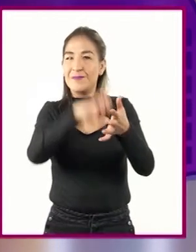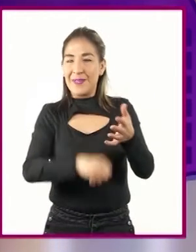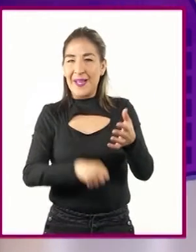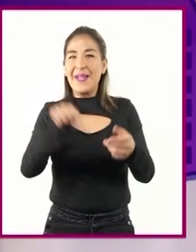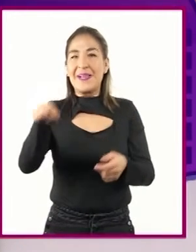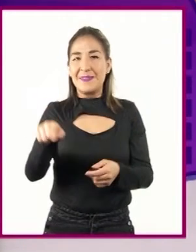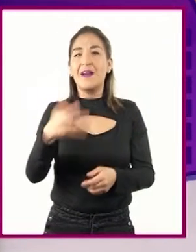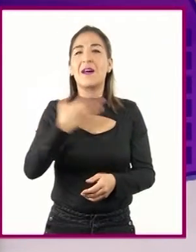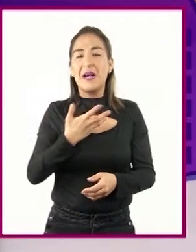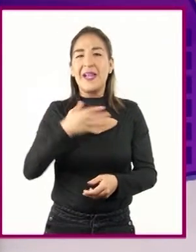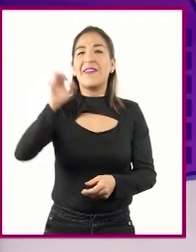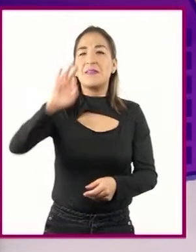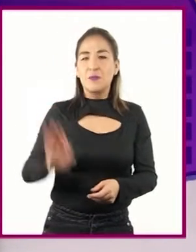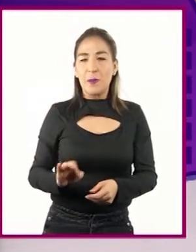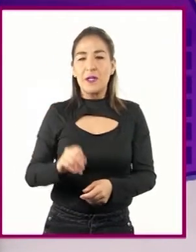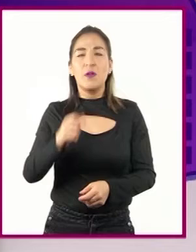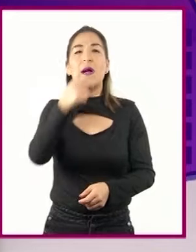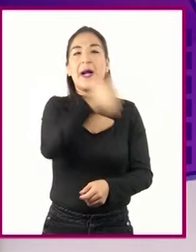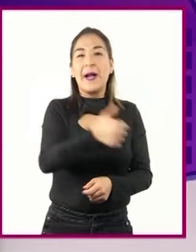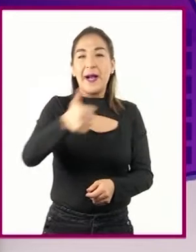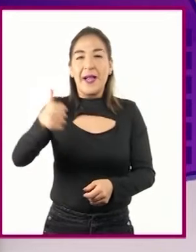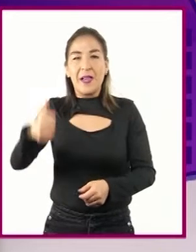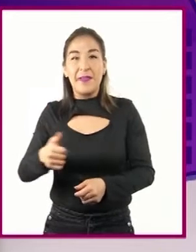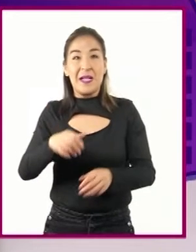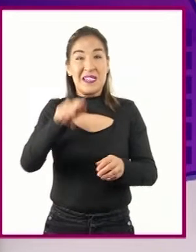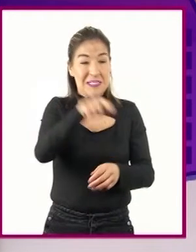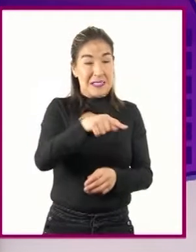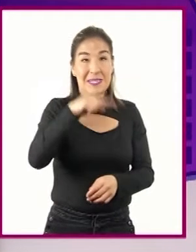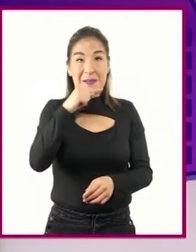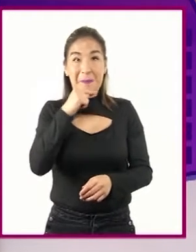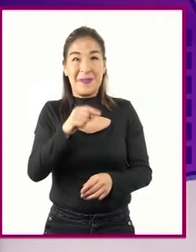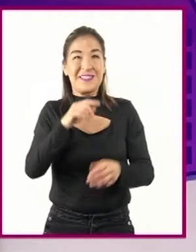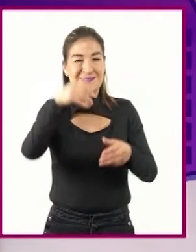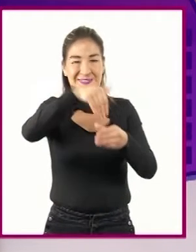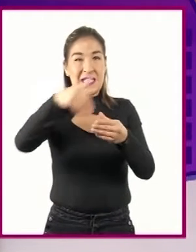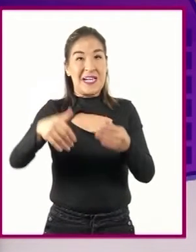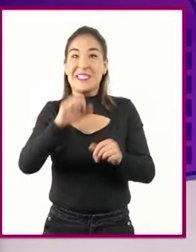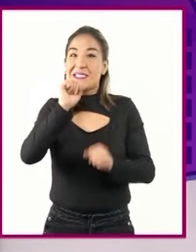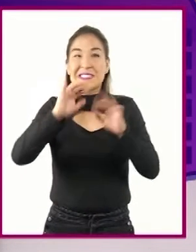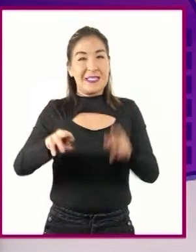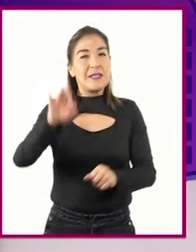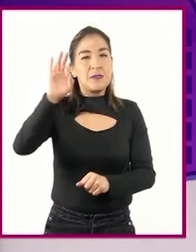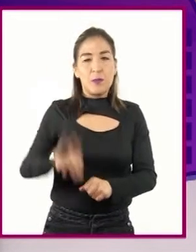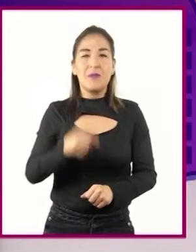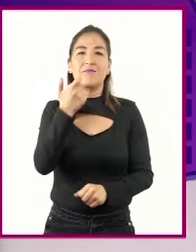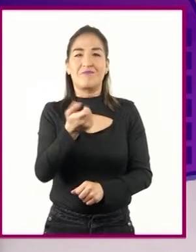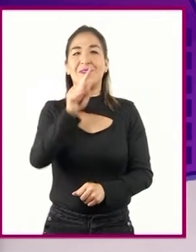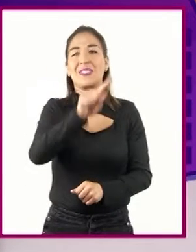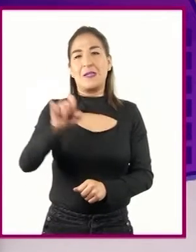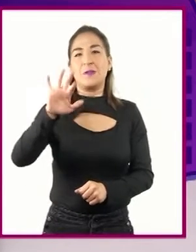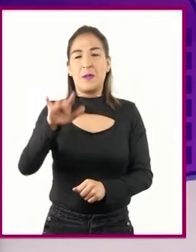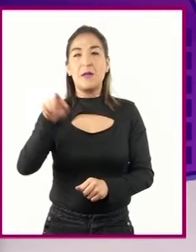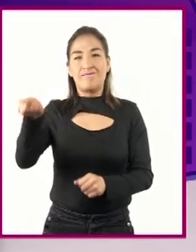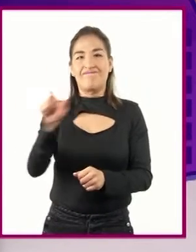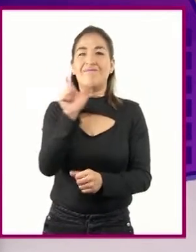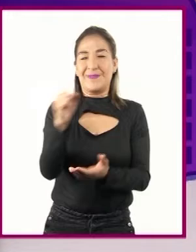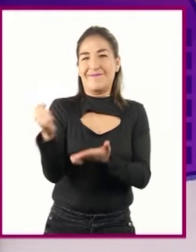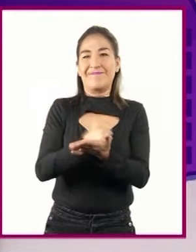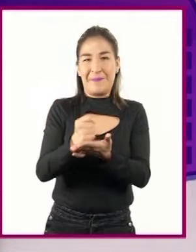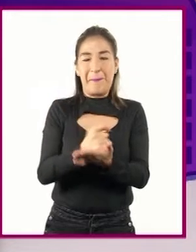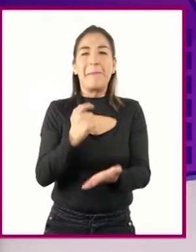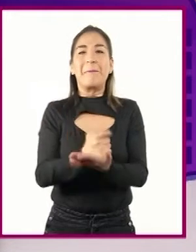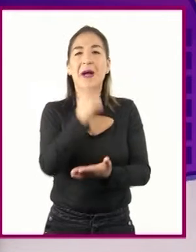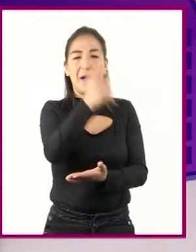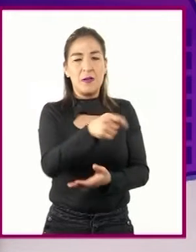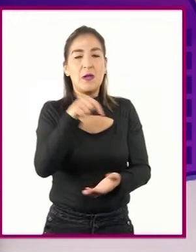una. El precio de una lapicera sin descuento era de 150 pesos. ella pagó con una tarjeta de débito en la que